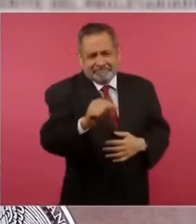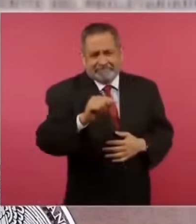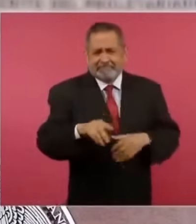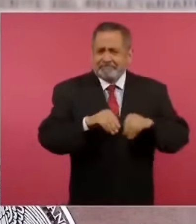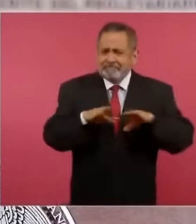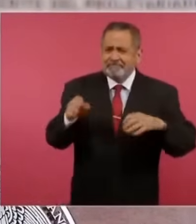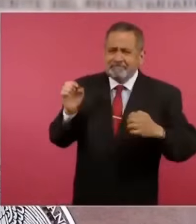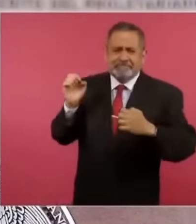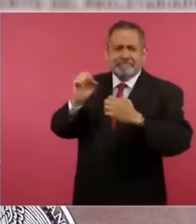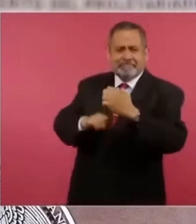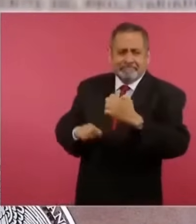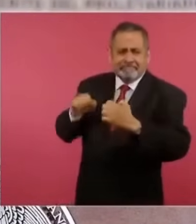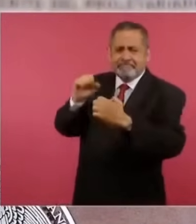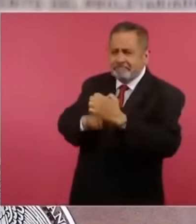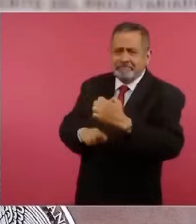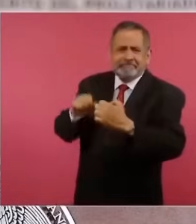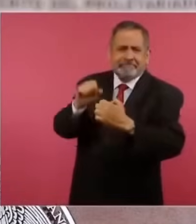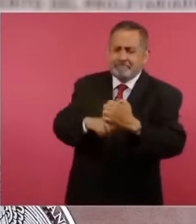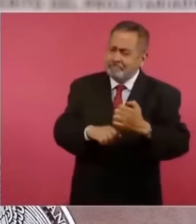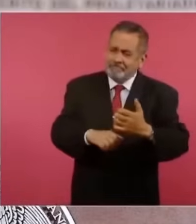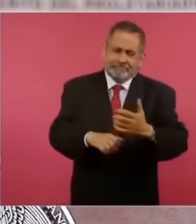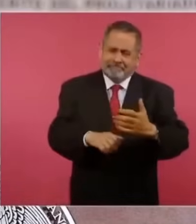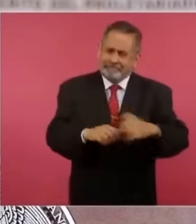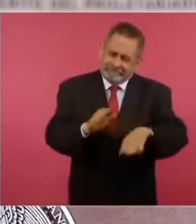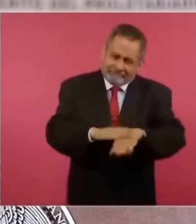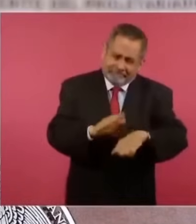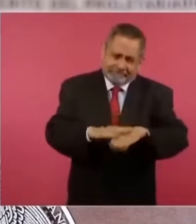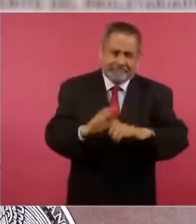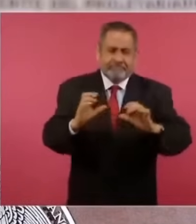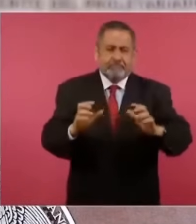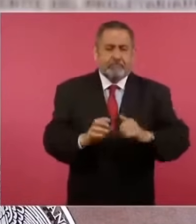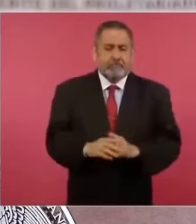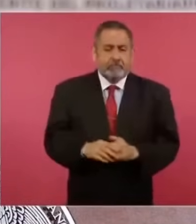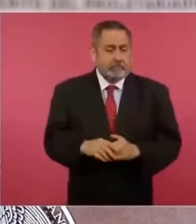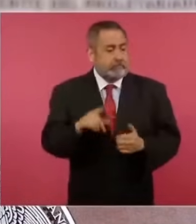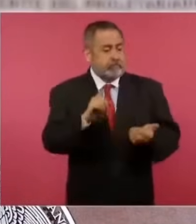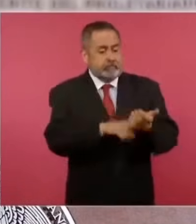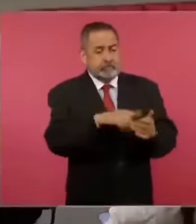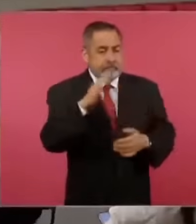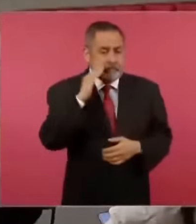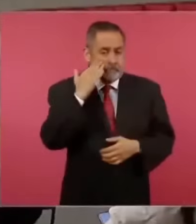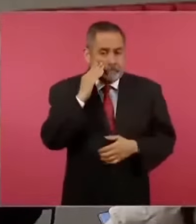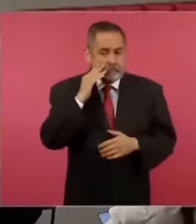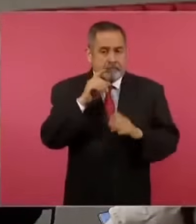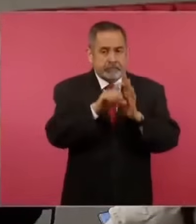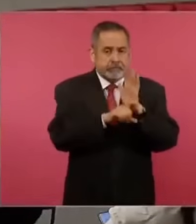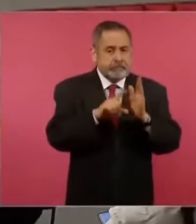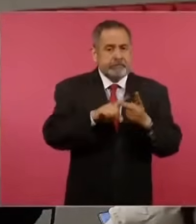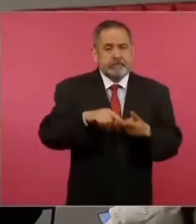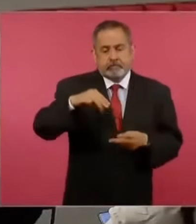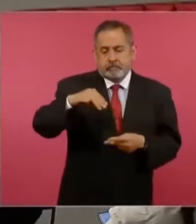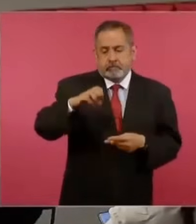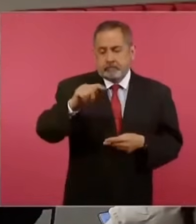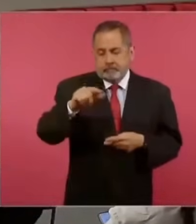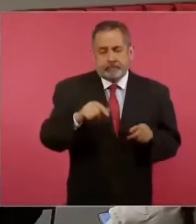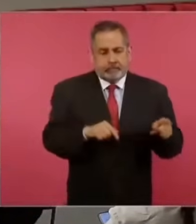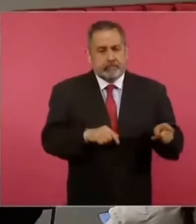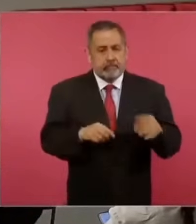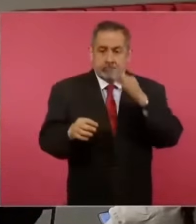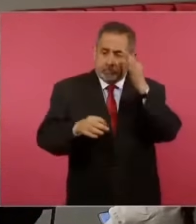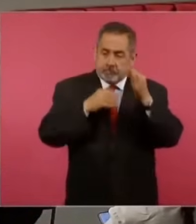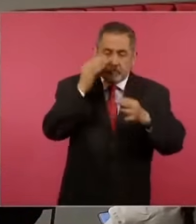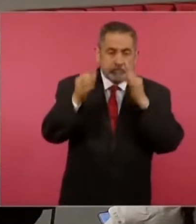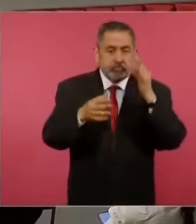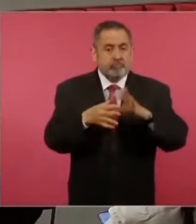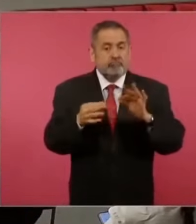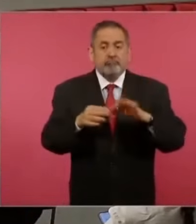muchísimos más. Recordemos, hay una dentro de la plataforma de Facebook, ahora Meta, existe anuncios